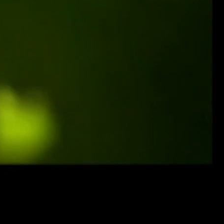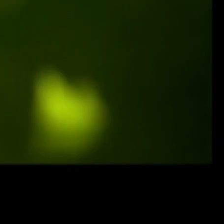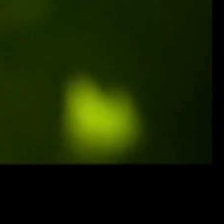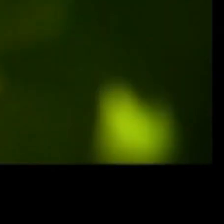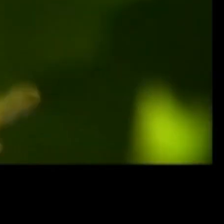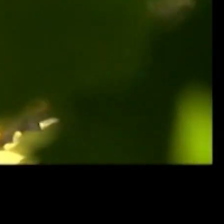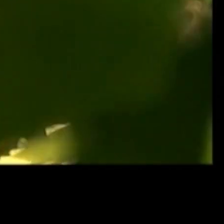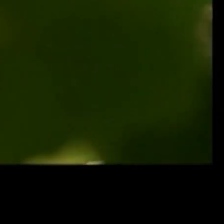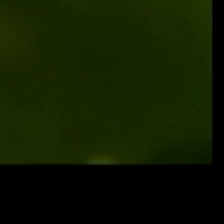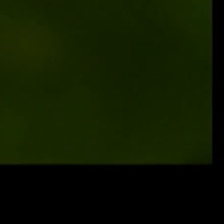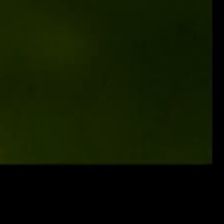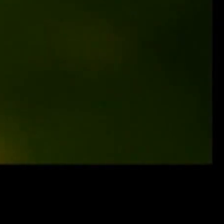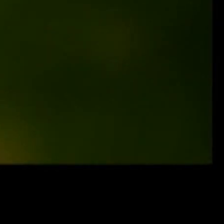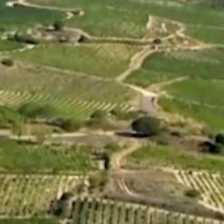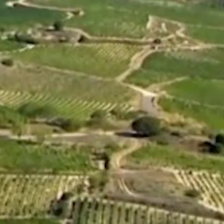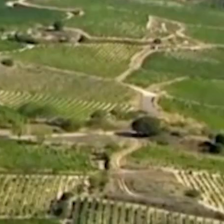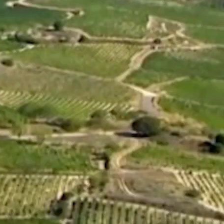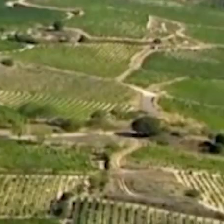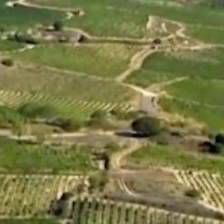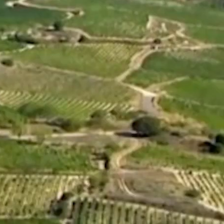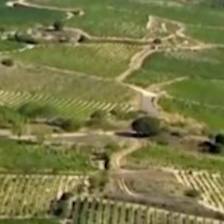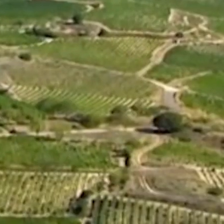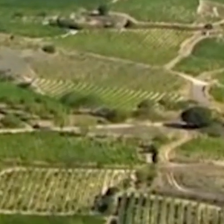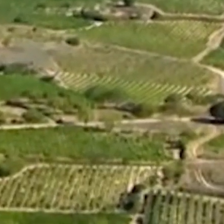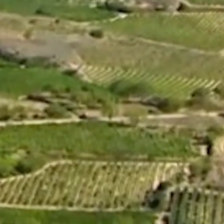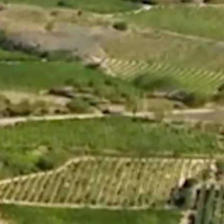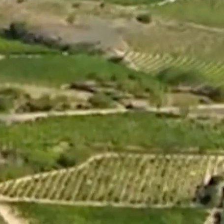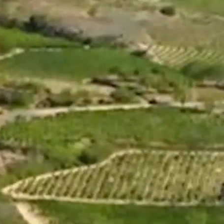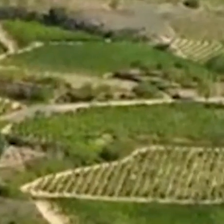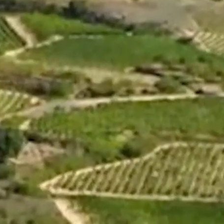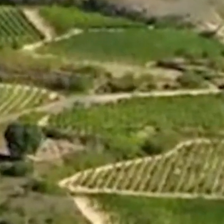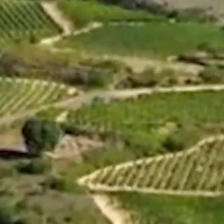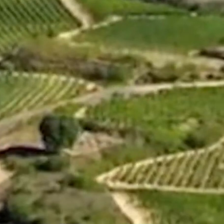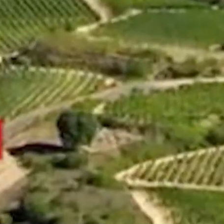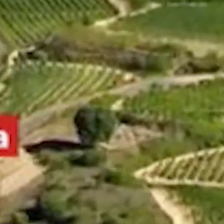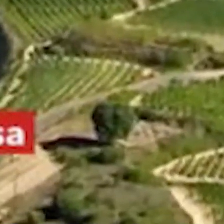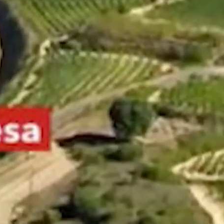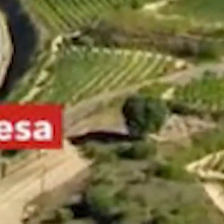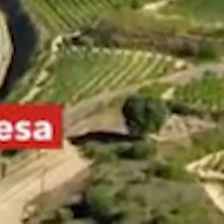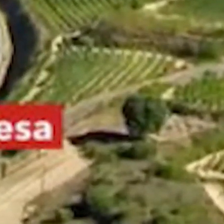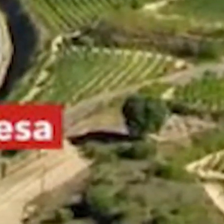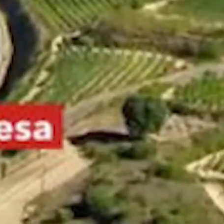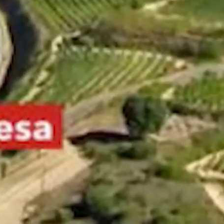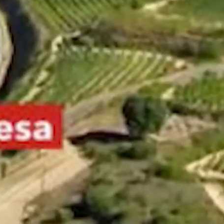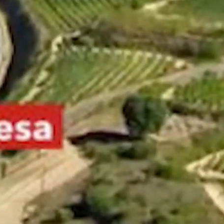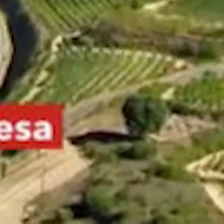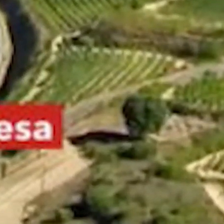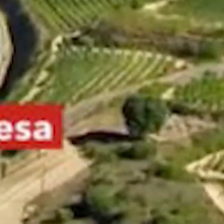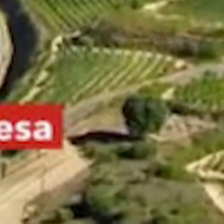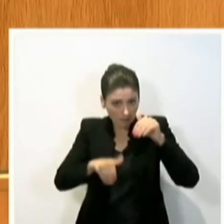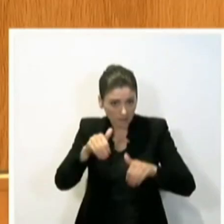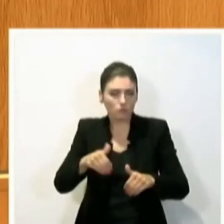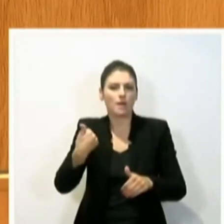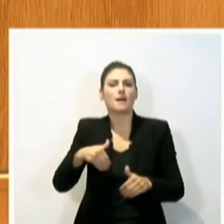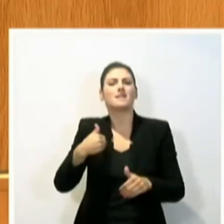País Vasco para crear su propia denominación de origen. El PP lo preguntaba tras la inclusión de este rótulo en Televisión Española durante la Vuelta a España.